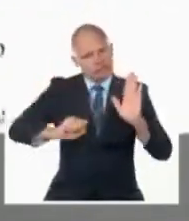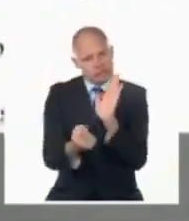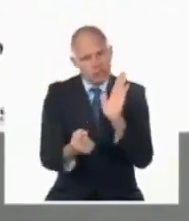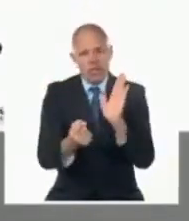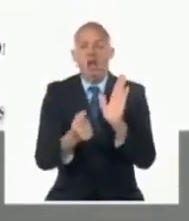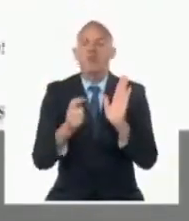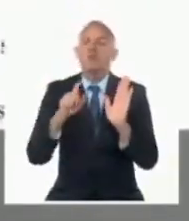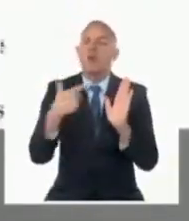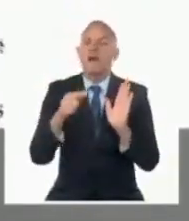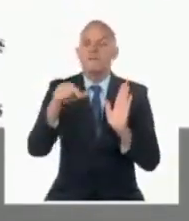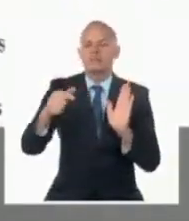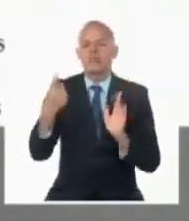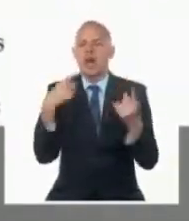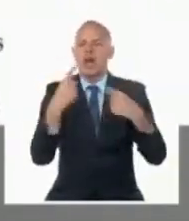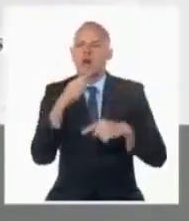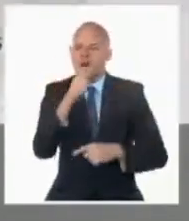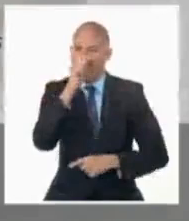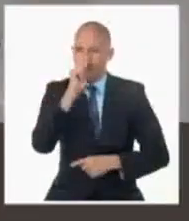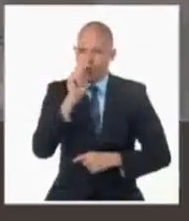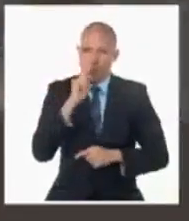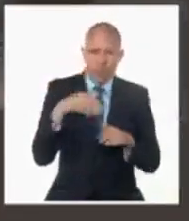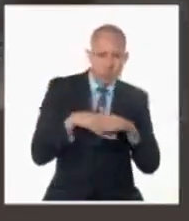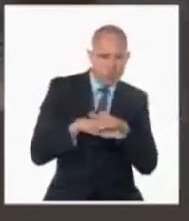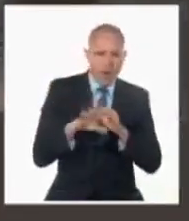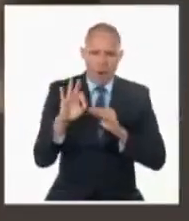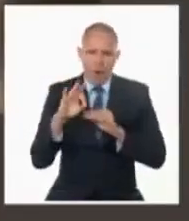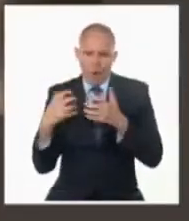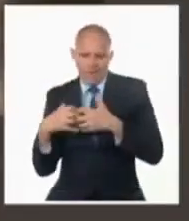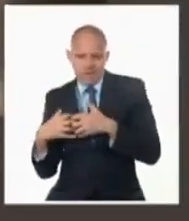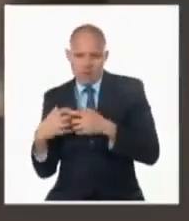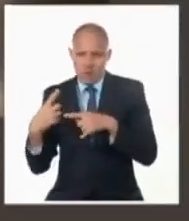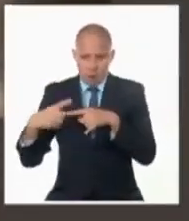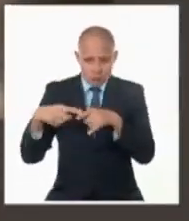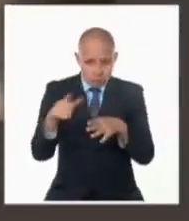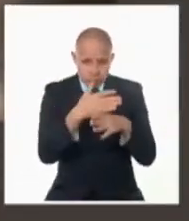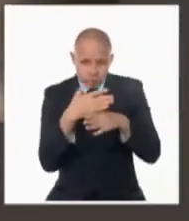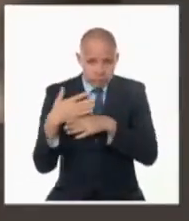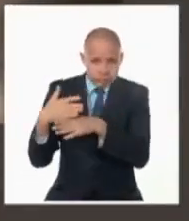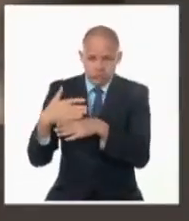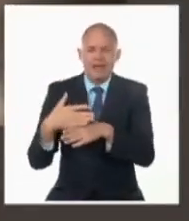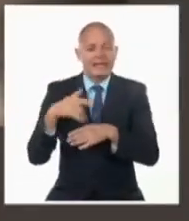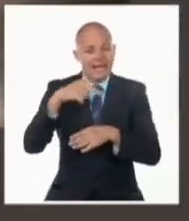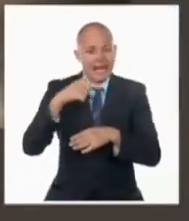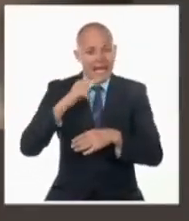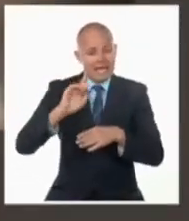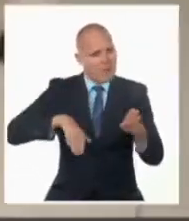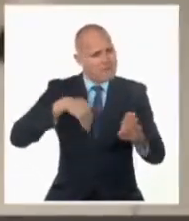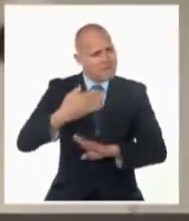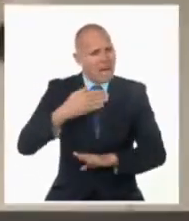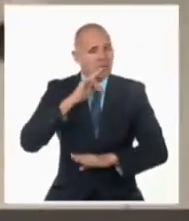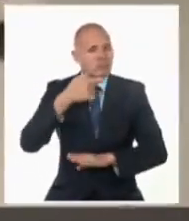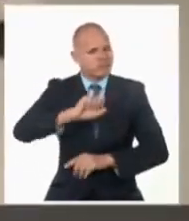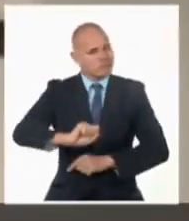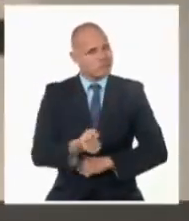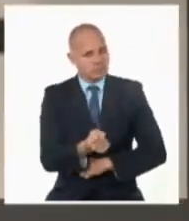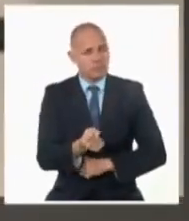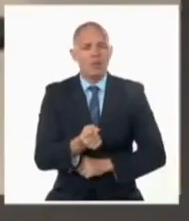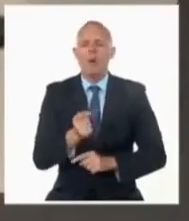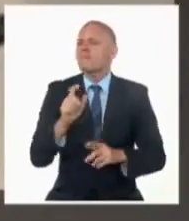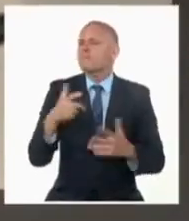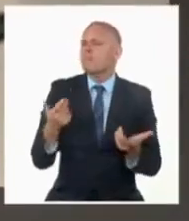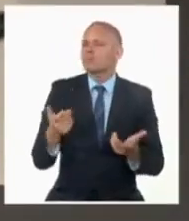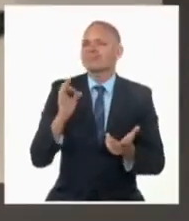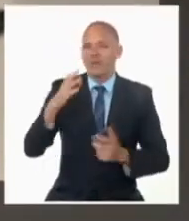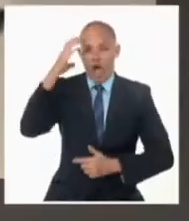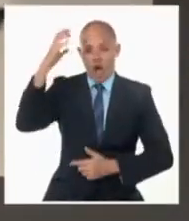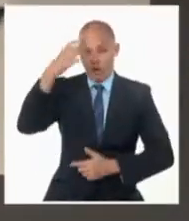la tenencia y el tráfico de drogas, que expresan la voluntad del Estado cubano de cero tolerancia a estas sustancias.